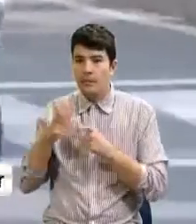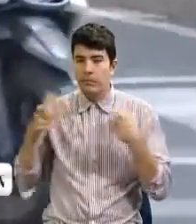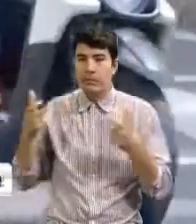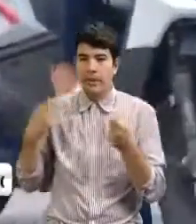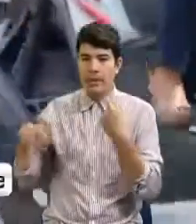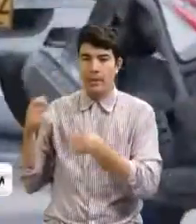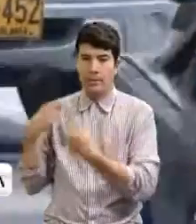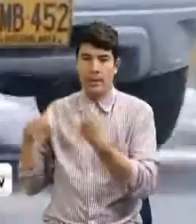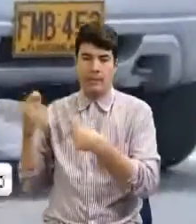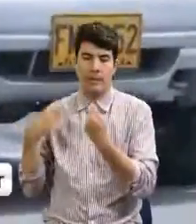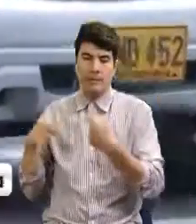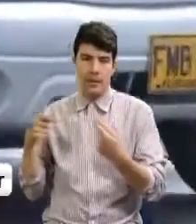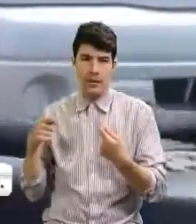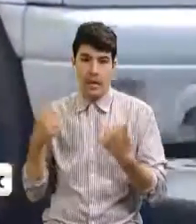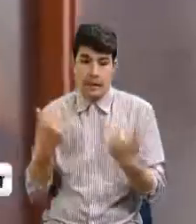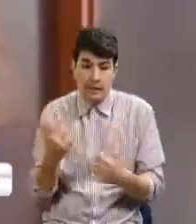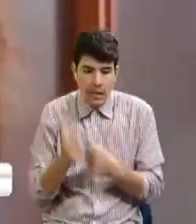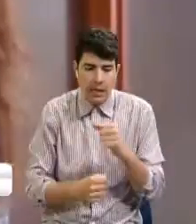se matricularon